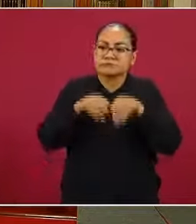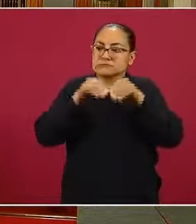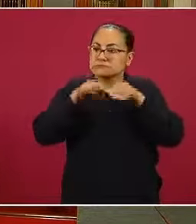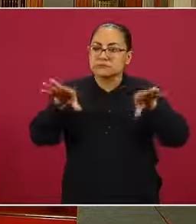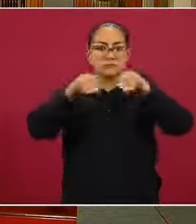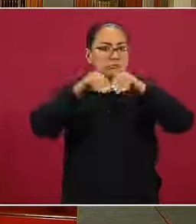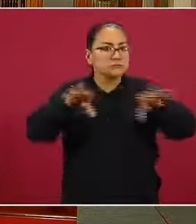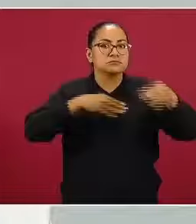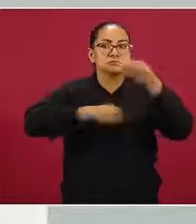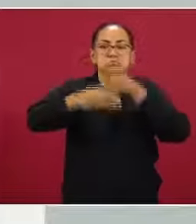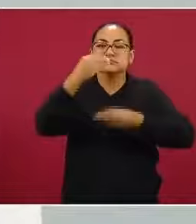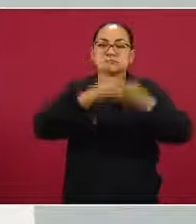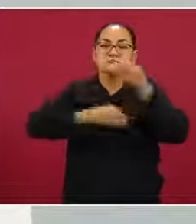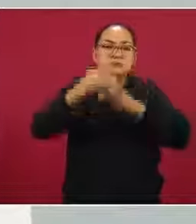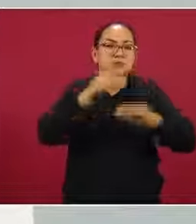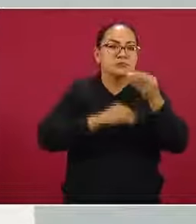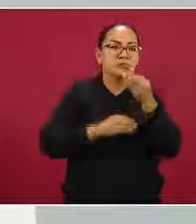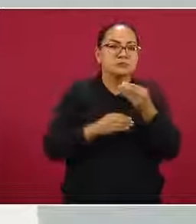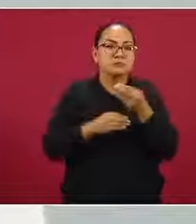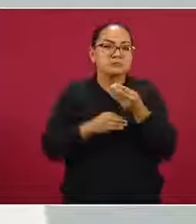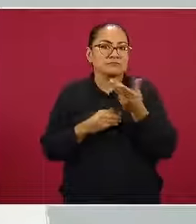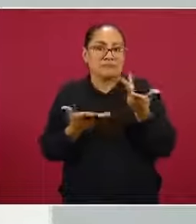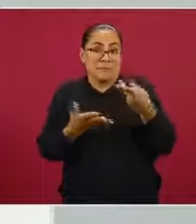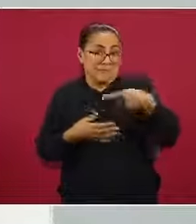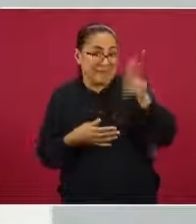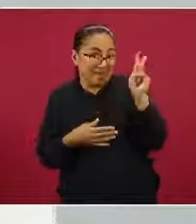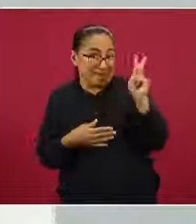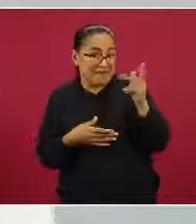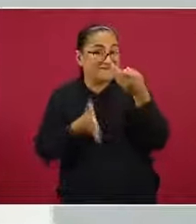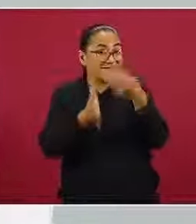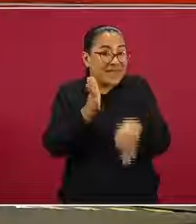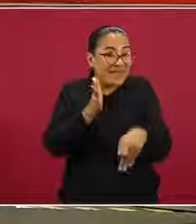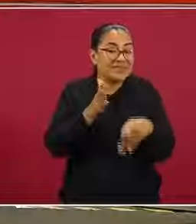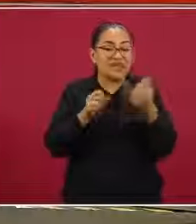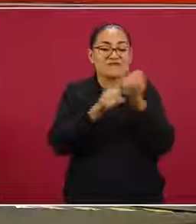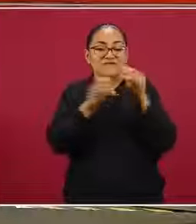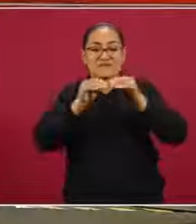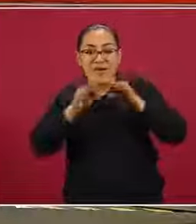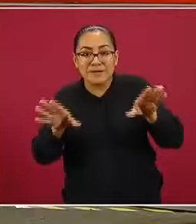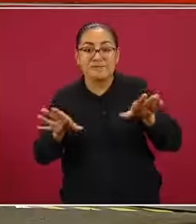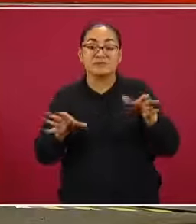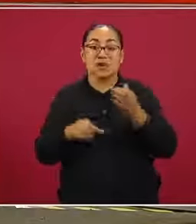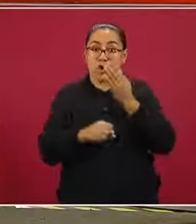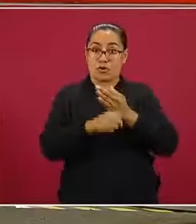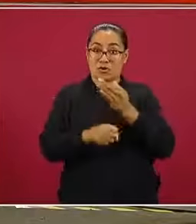se puede conocer con precisión y por eso, por precaución, ese es uno de